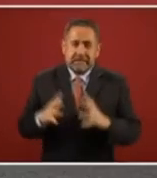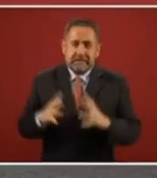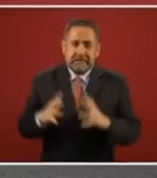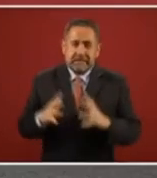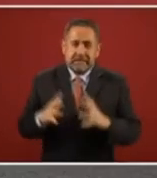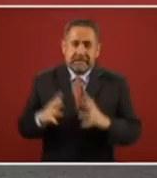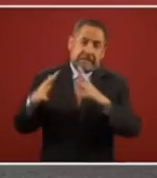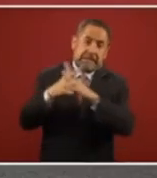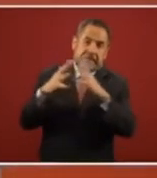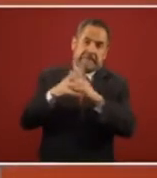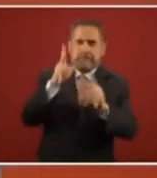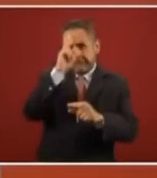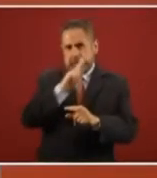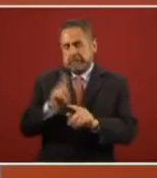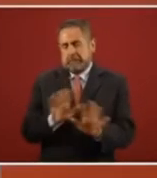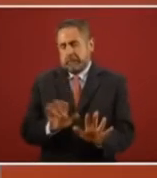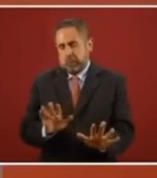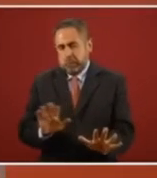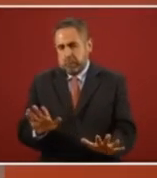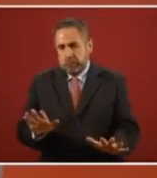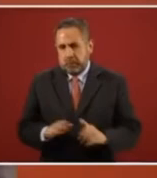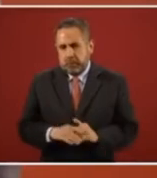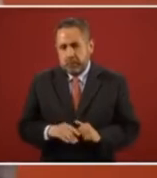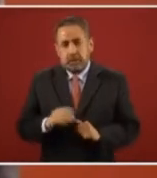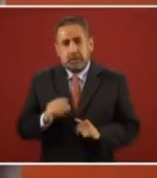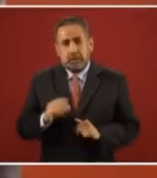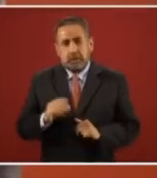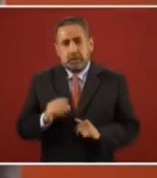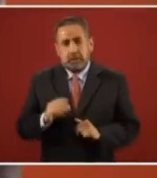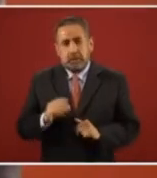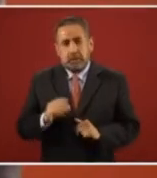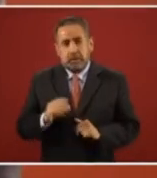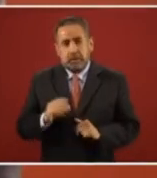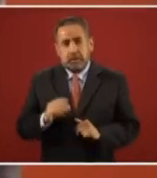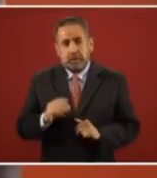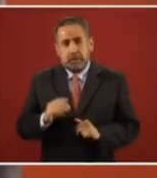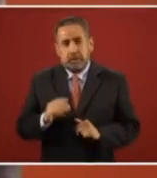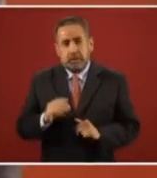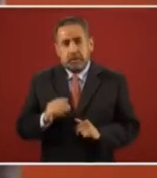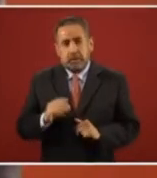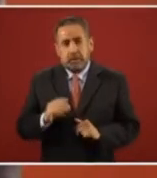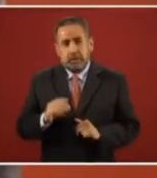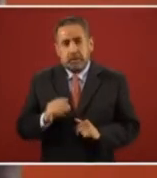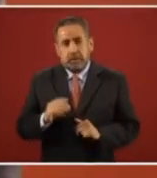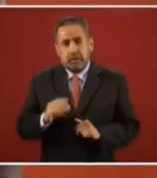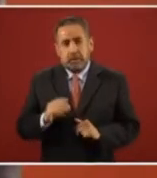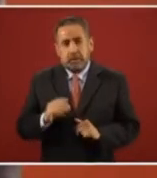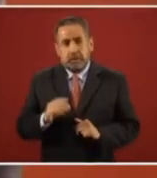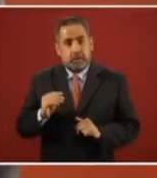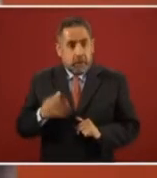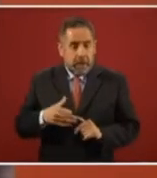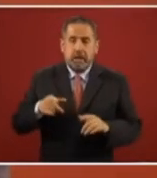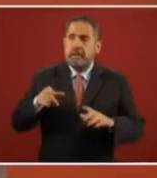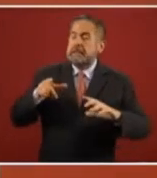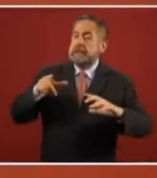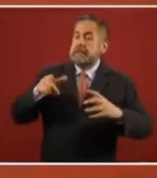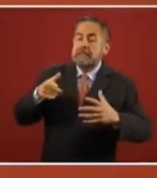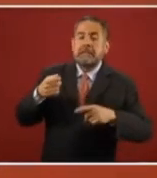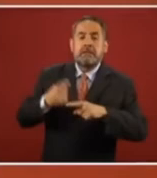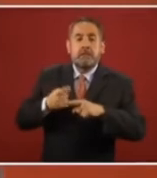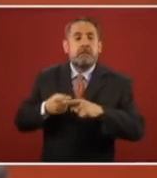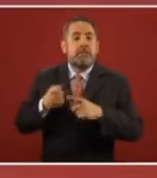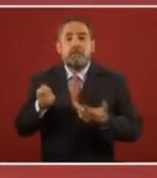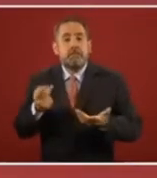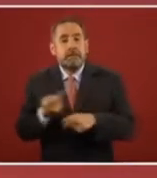word pero qué sale de eso y van persie de espalda este